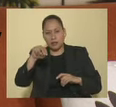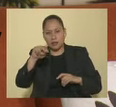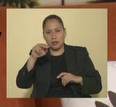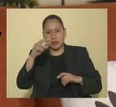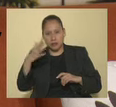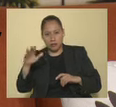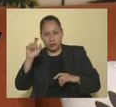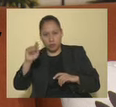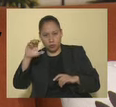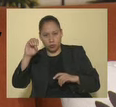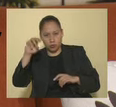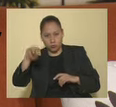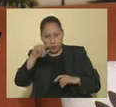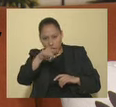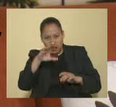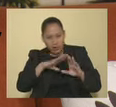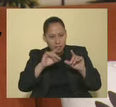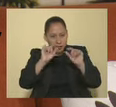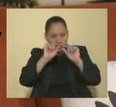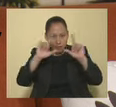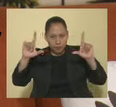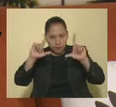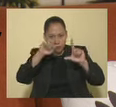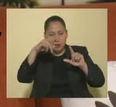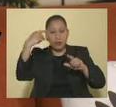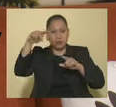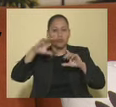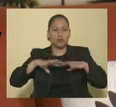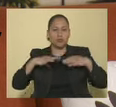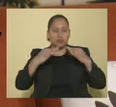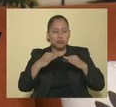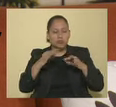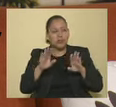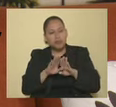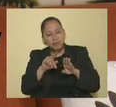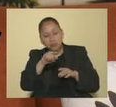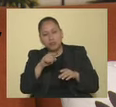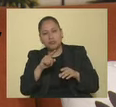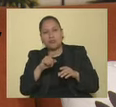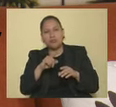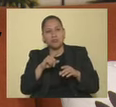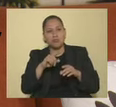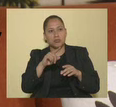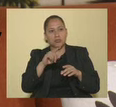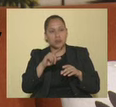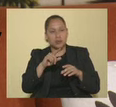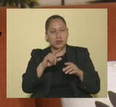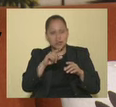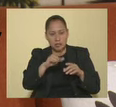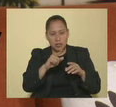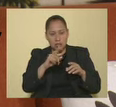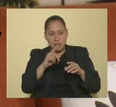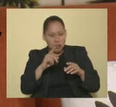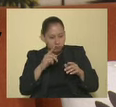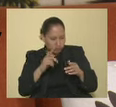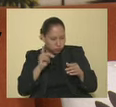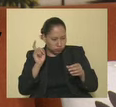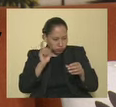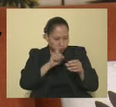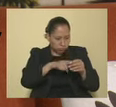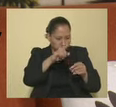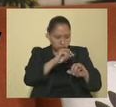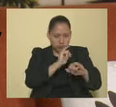www.gn10.com. Ahí viene una pestaña exclusiva de fundación en donde los direcciona directamente a la página